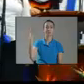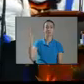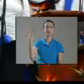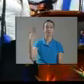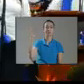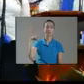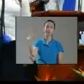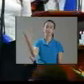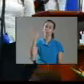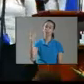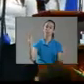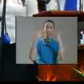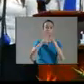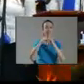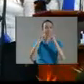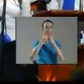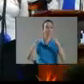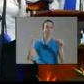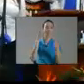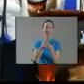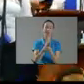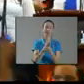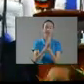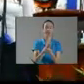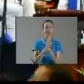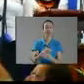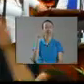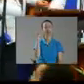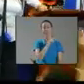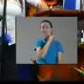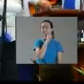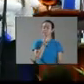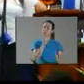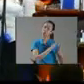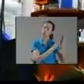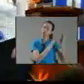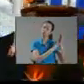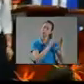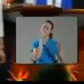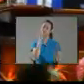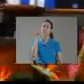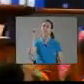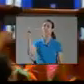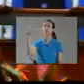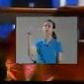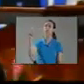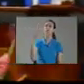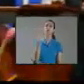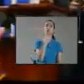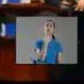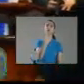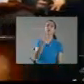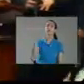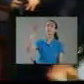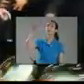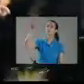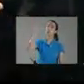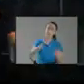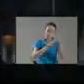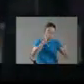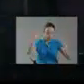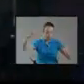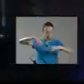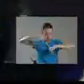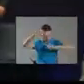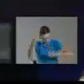pandero, toda la noche sin parar, cantando alabanzas al Señor, siendo